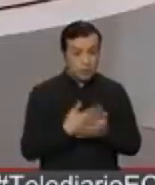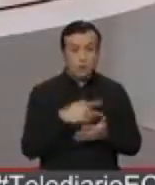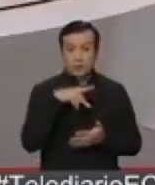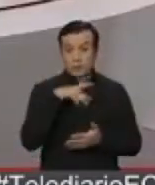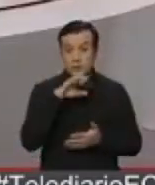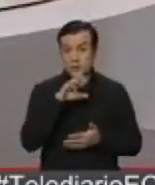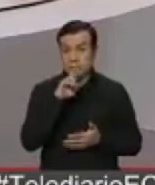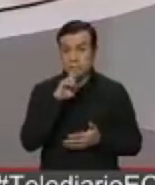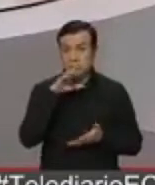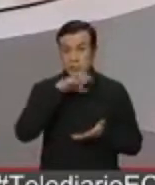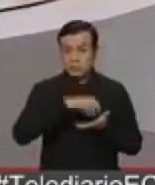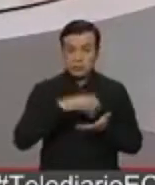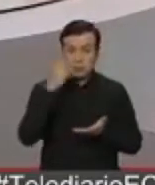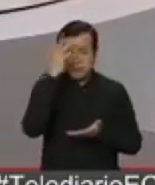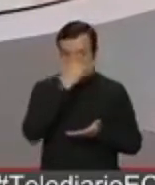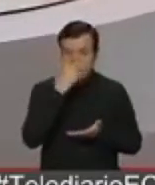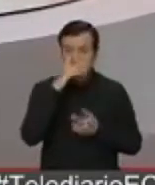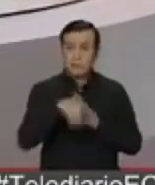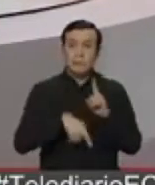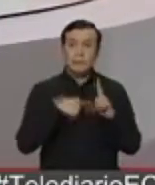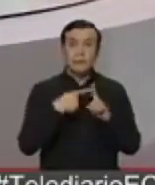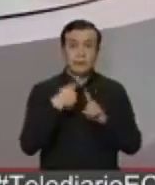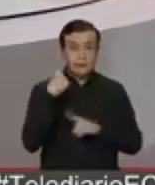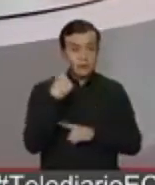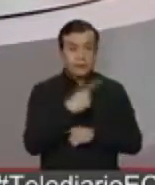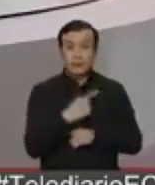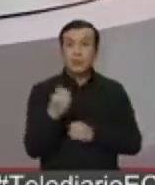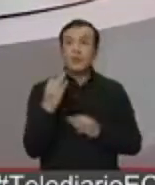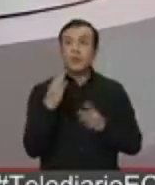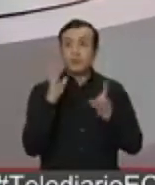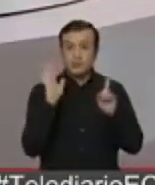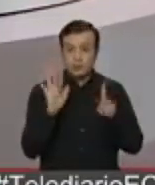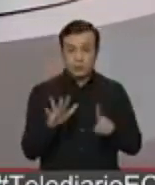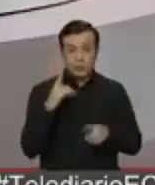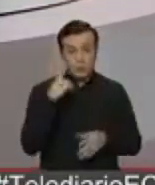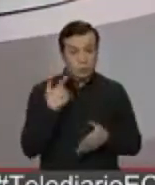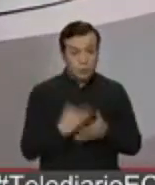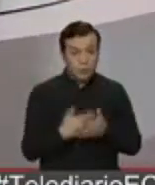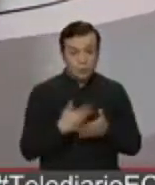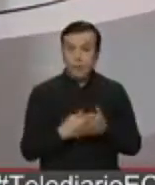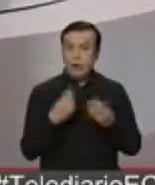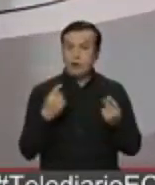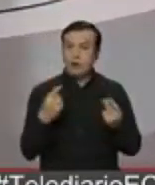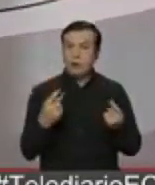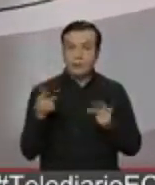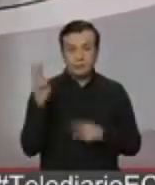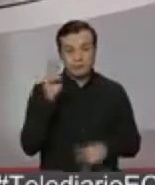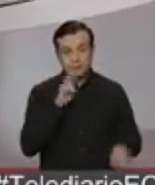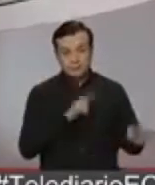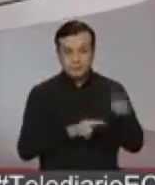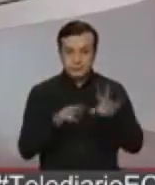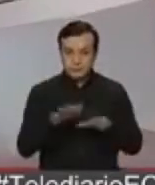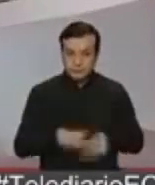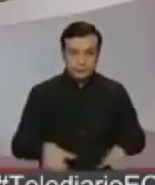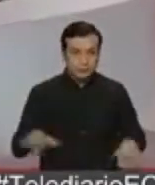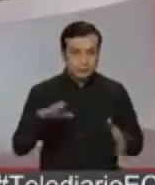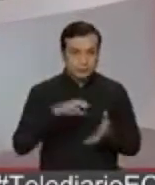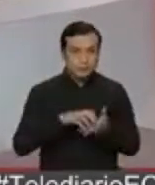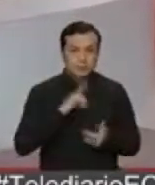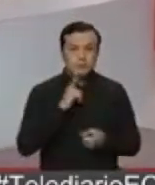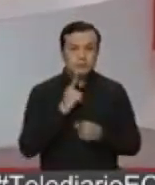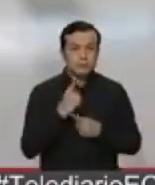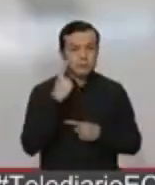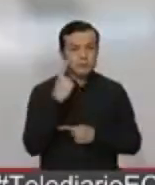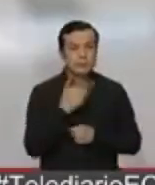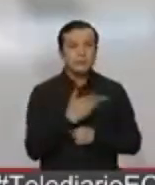provincia de esmeraldas y también se han canalizado alrededor de 6.000 pruebas rápidas que se han tomado en toda la provincia justamente para